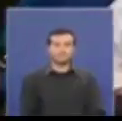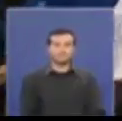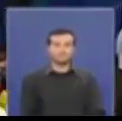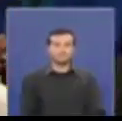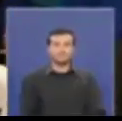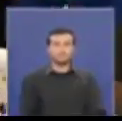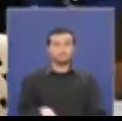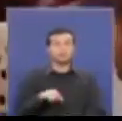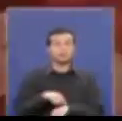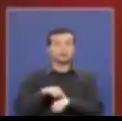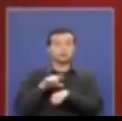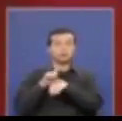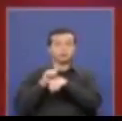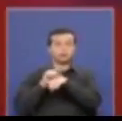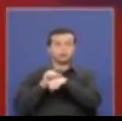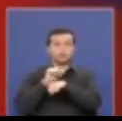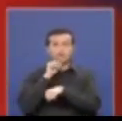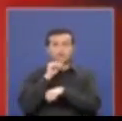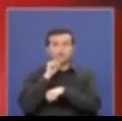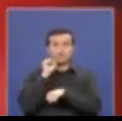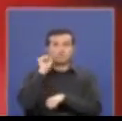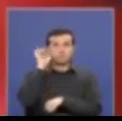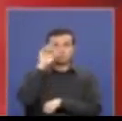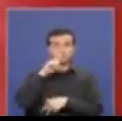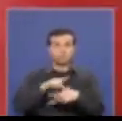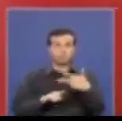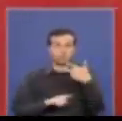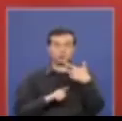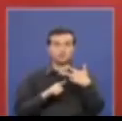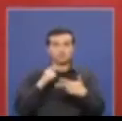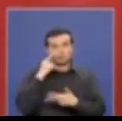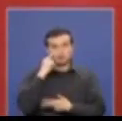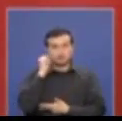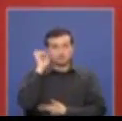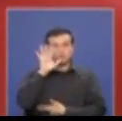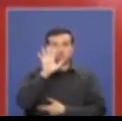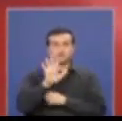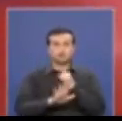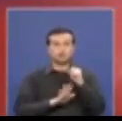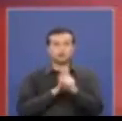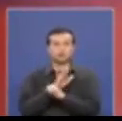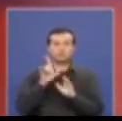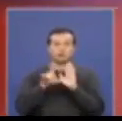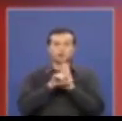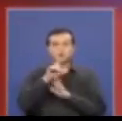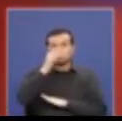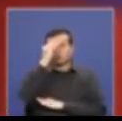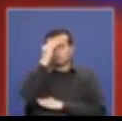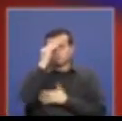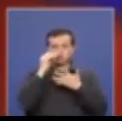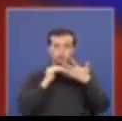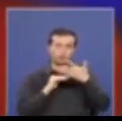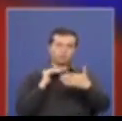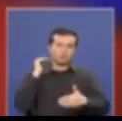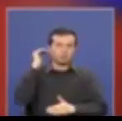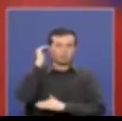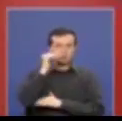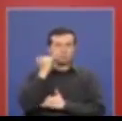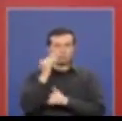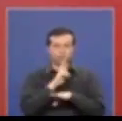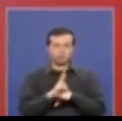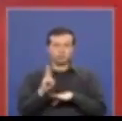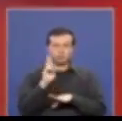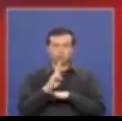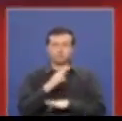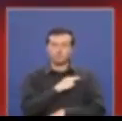se me acaba el tiempo, así que todavía tengo unos 3 reportajes. Vamos con el video 5 años de la Ley de Educación Superior. Aquí está el rector